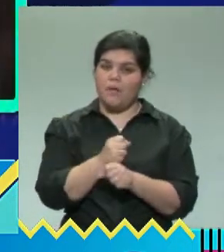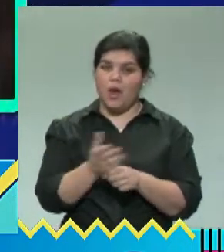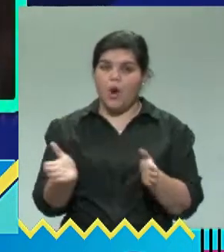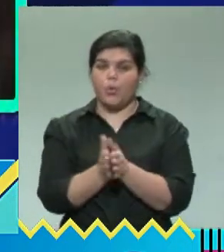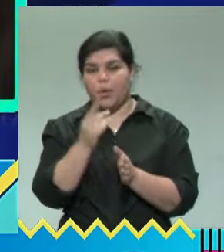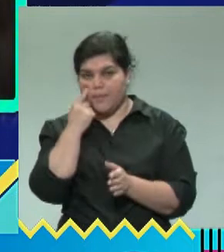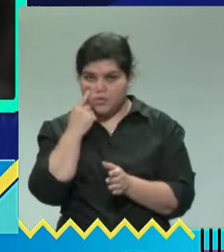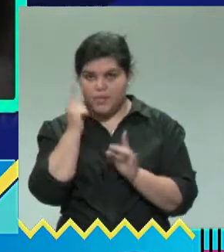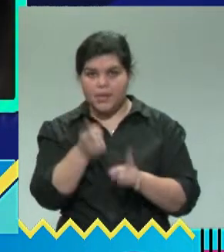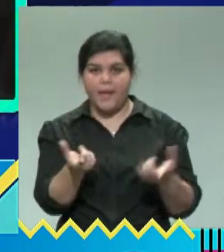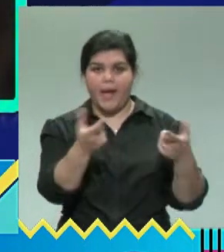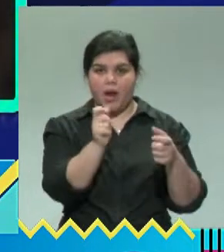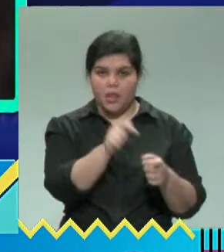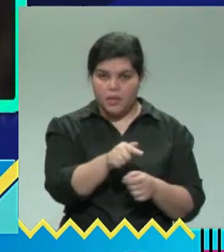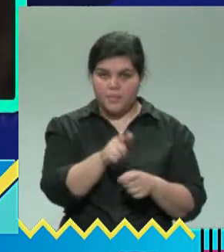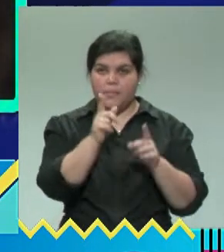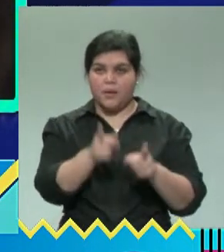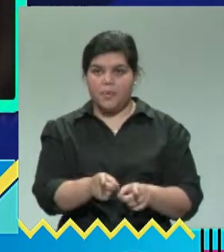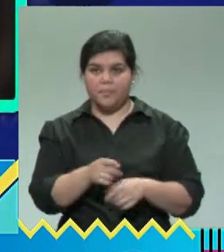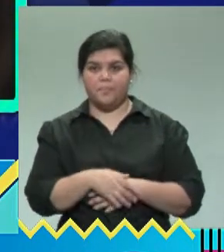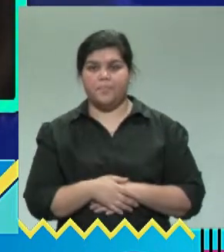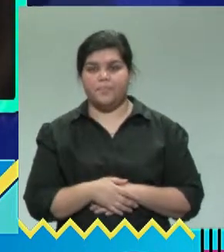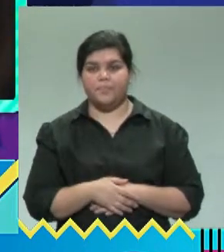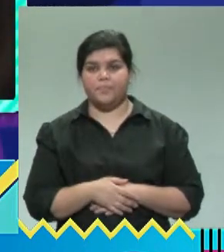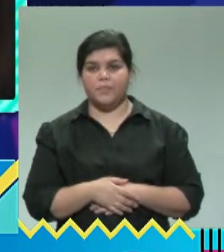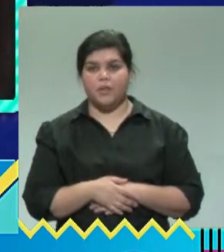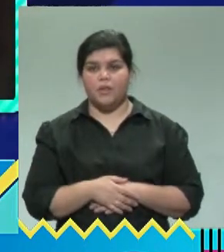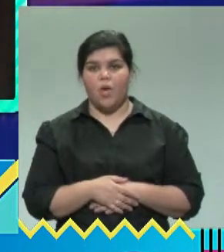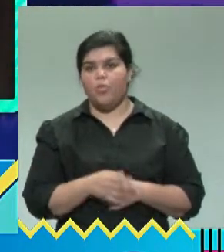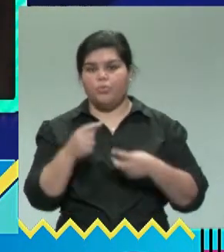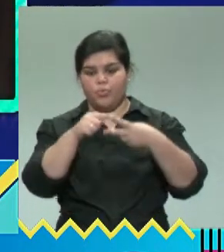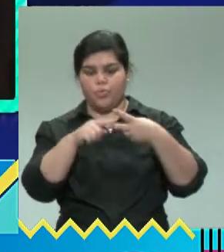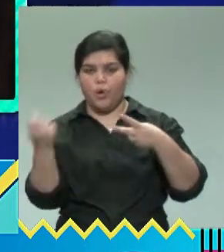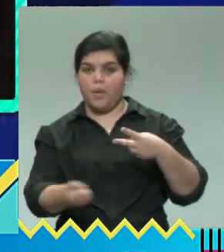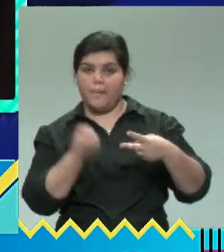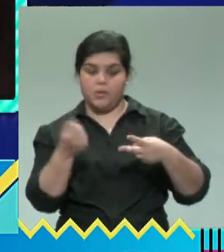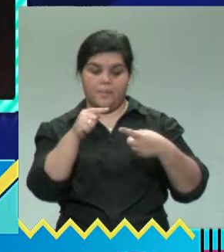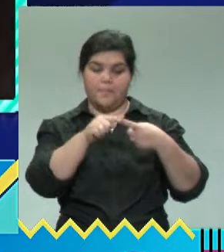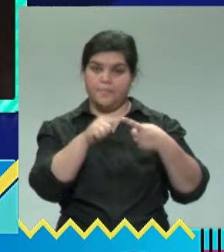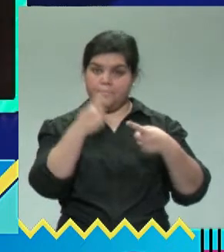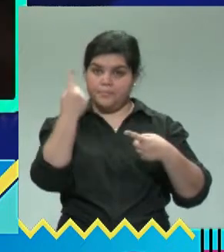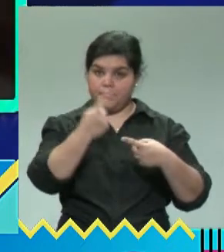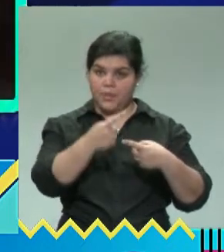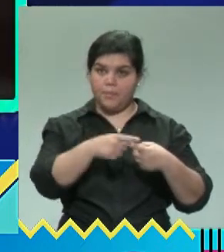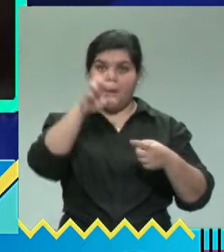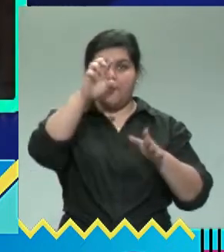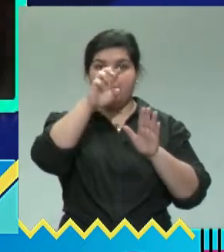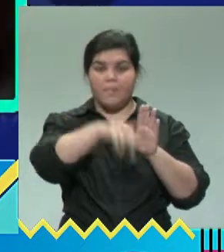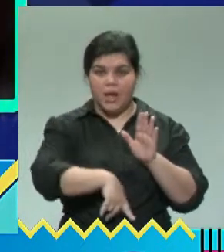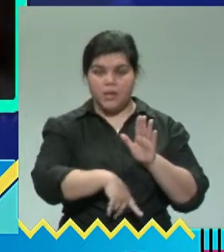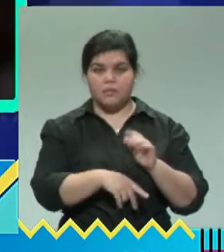y con la academia también. Hemos trabajado en 2 productos importantes. El primero es lo que llamamos un plan de